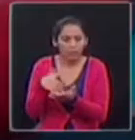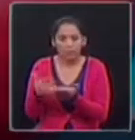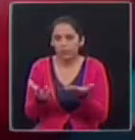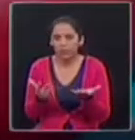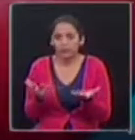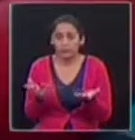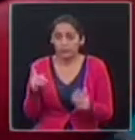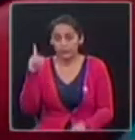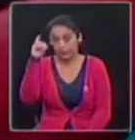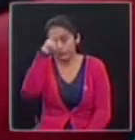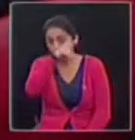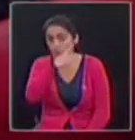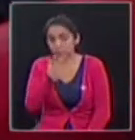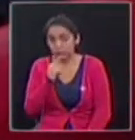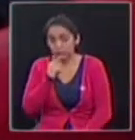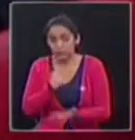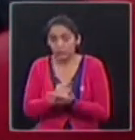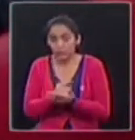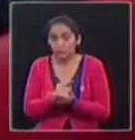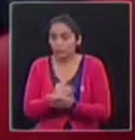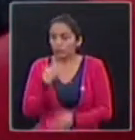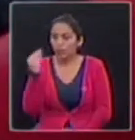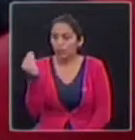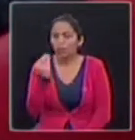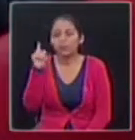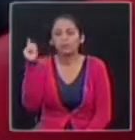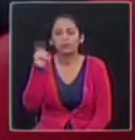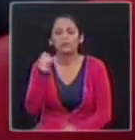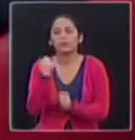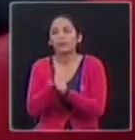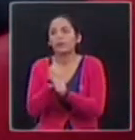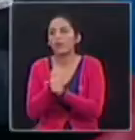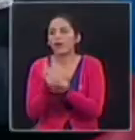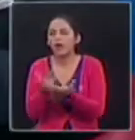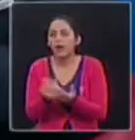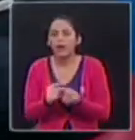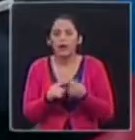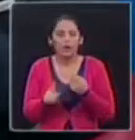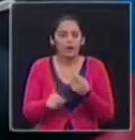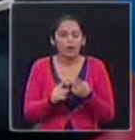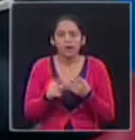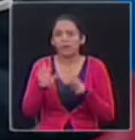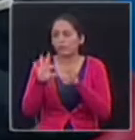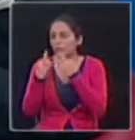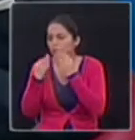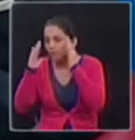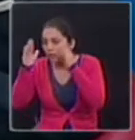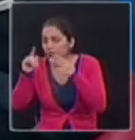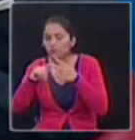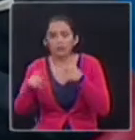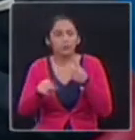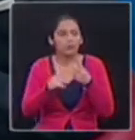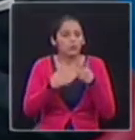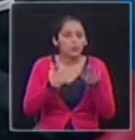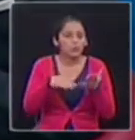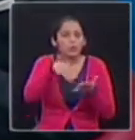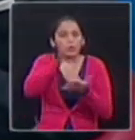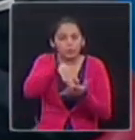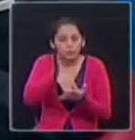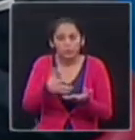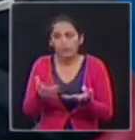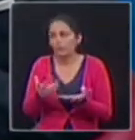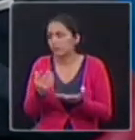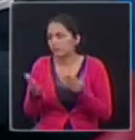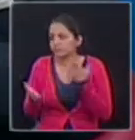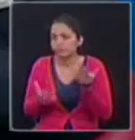la situación económica del país. Los jóvenes necesitan sostener a su familia y a su vez también desarrollarse profesionalmente. Entonces, yo creo que